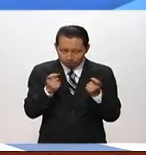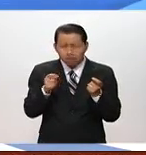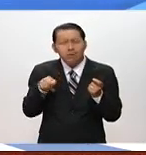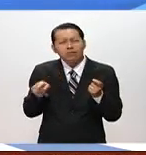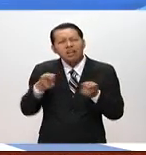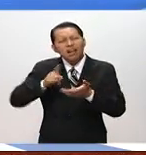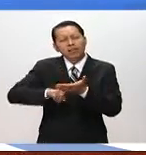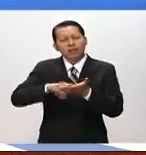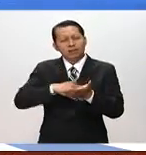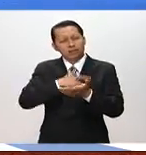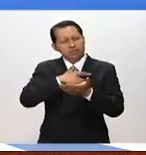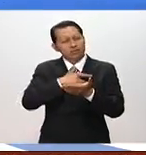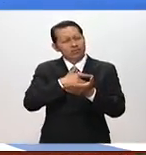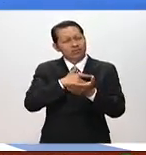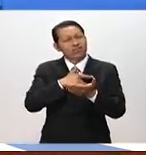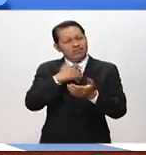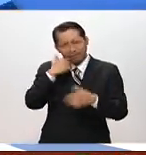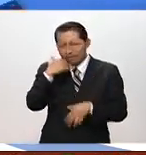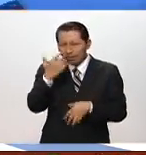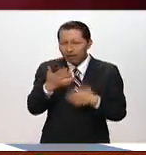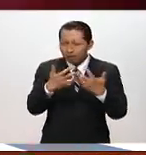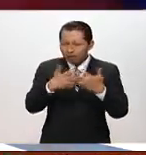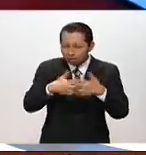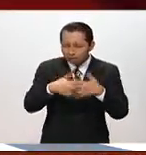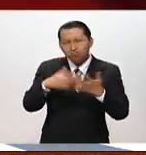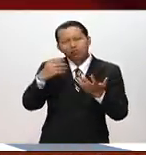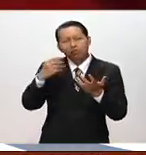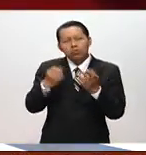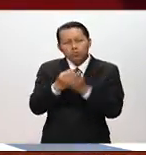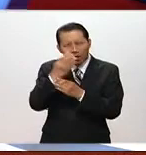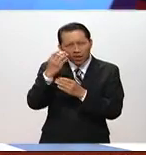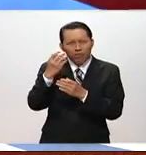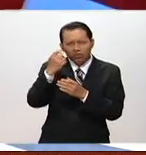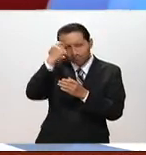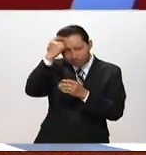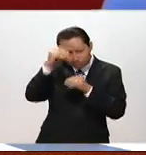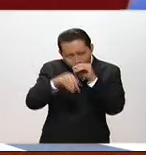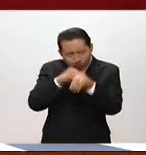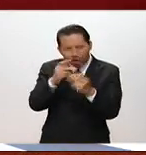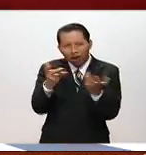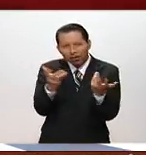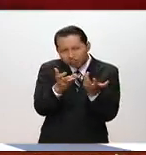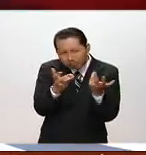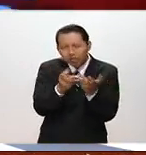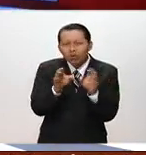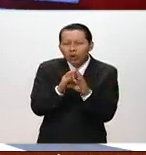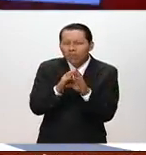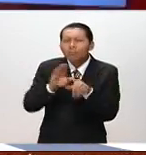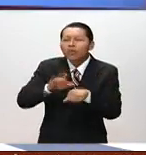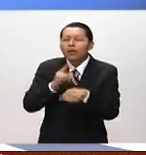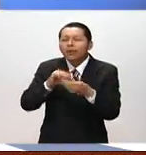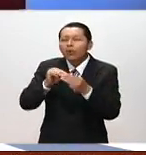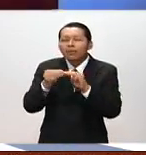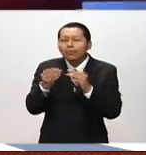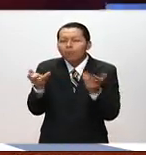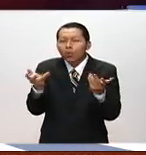motivó desde la perspectiva empresarial, innovación, emprendurismo? ¿Qué te motivó a hacer esta empresa?